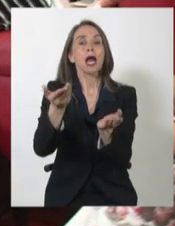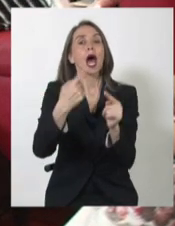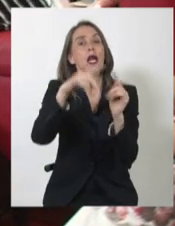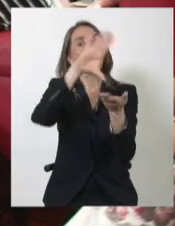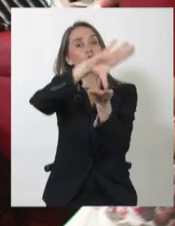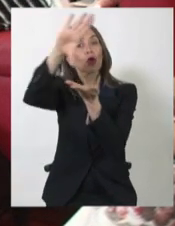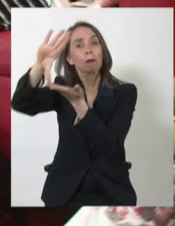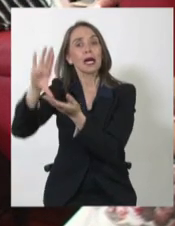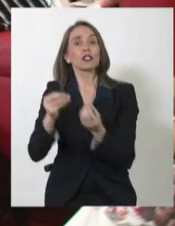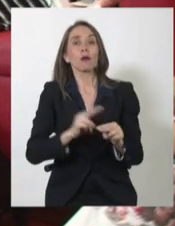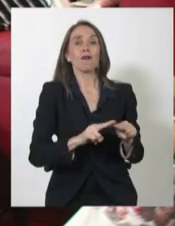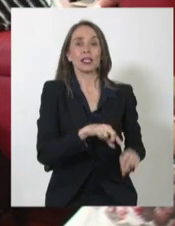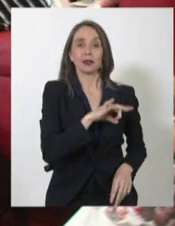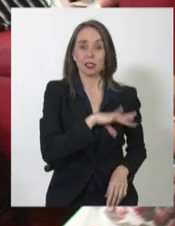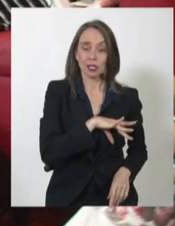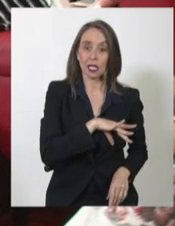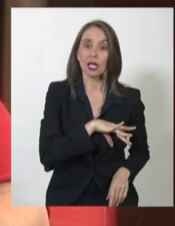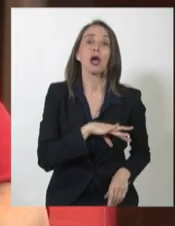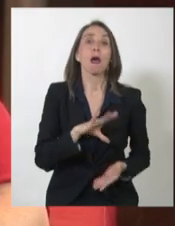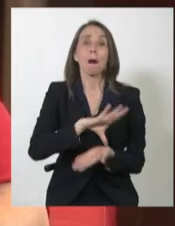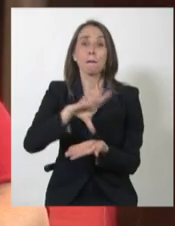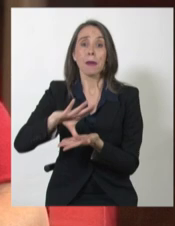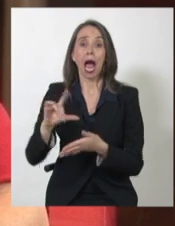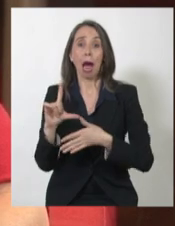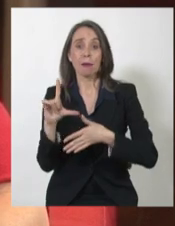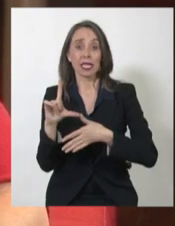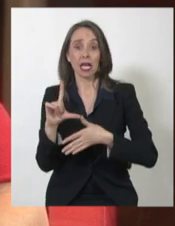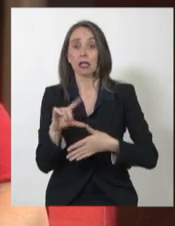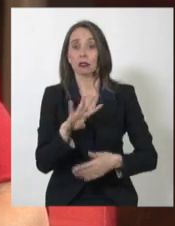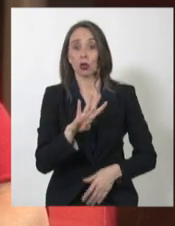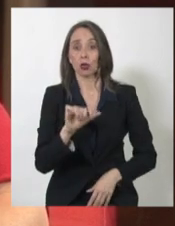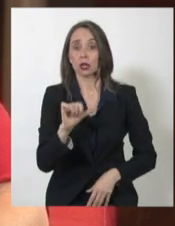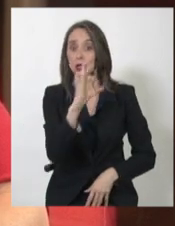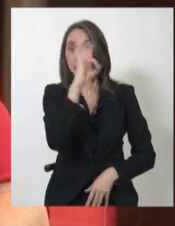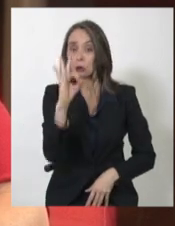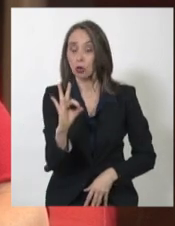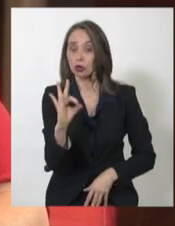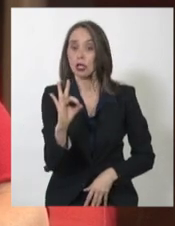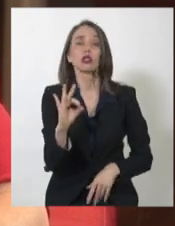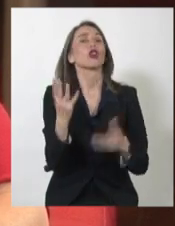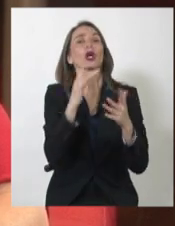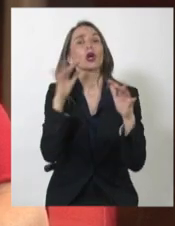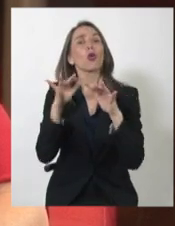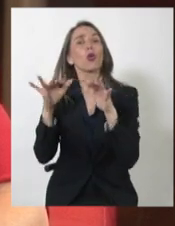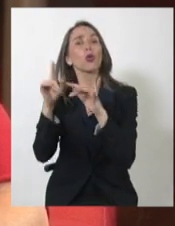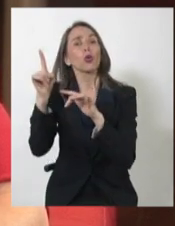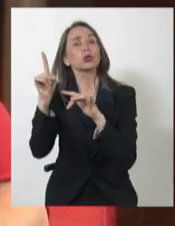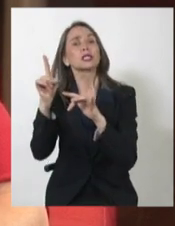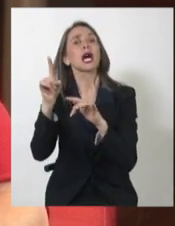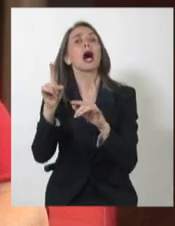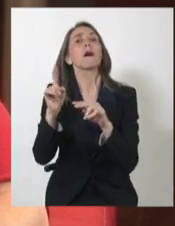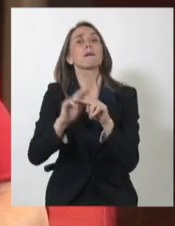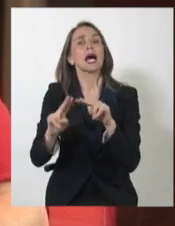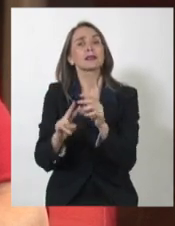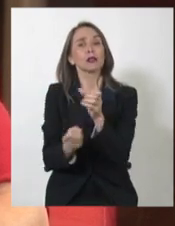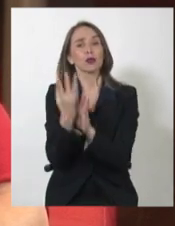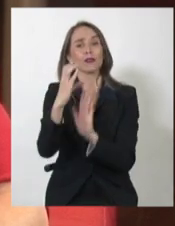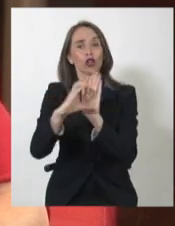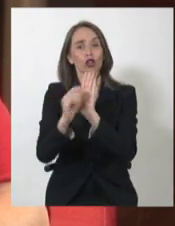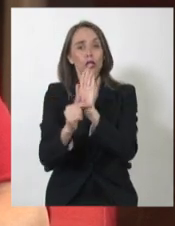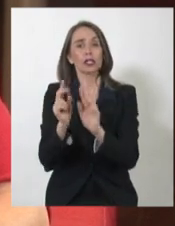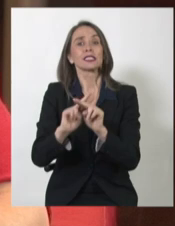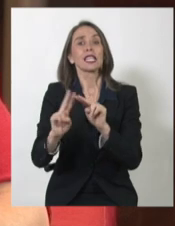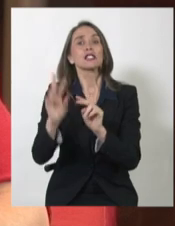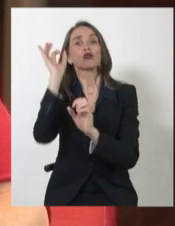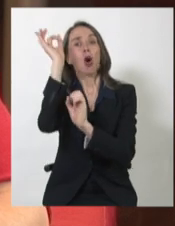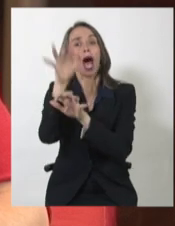otros países. Pero en el caso de América Latina, un 46% de los mecanismos usados en procesos constituyentes fueron